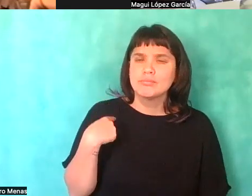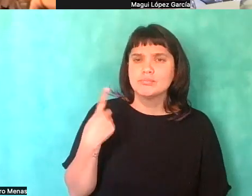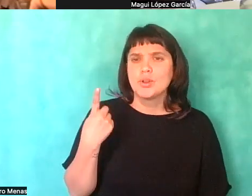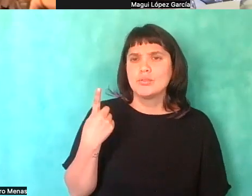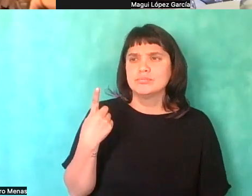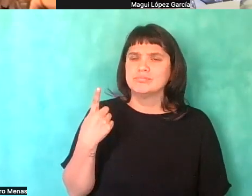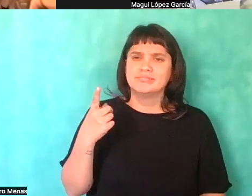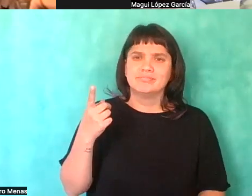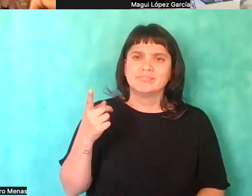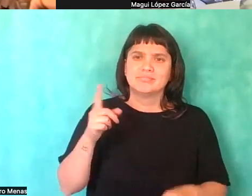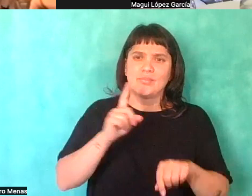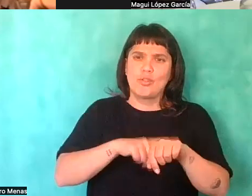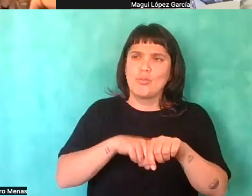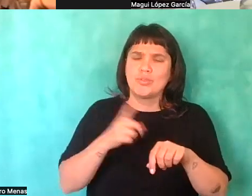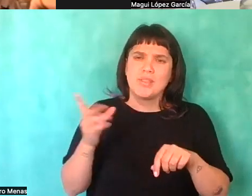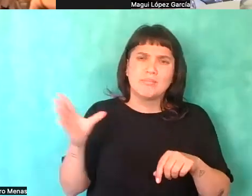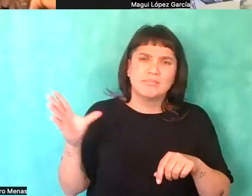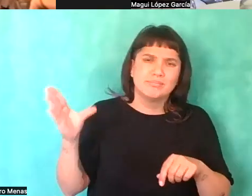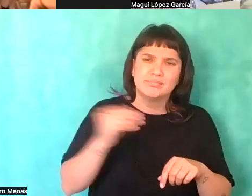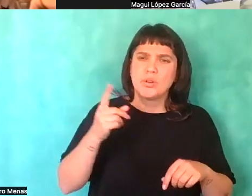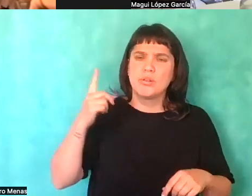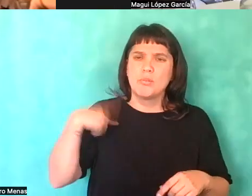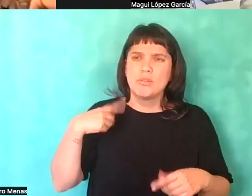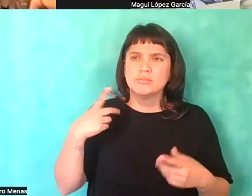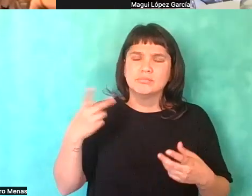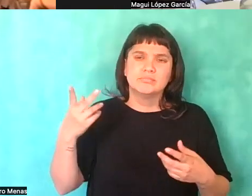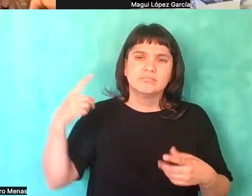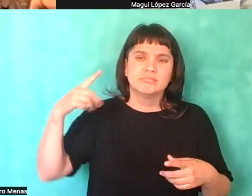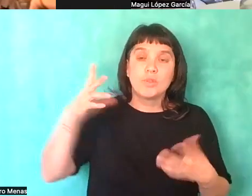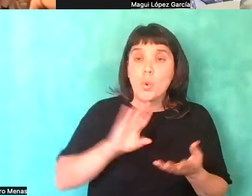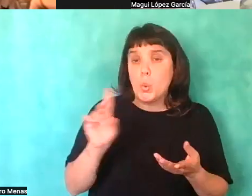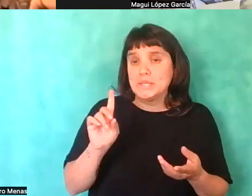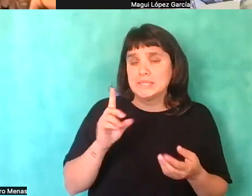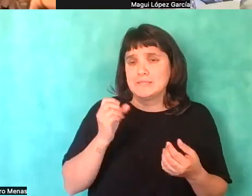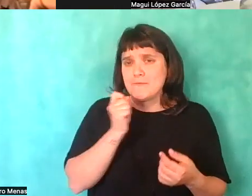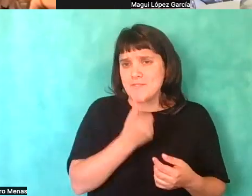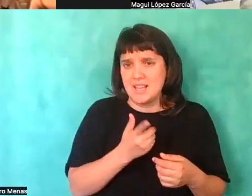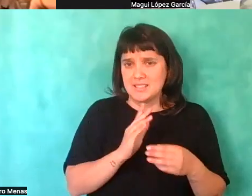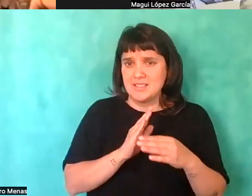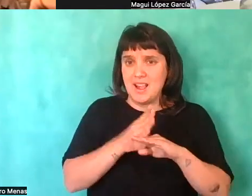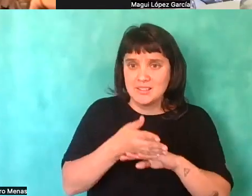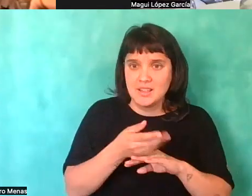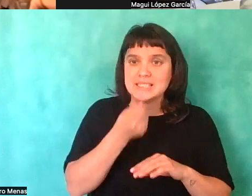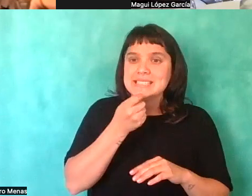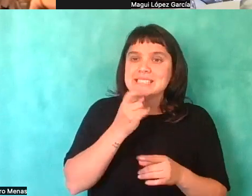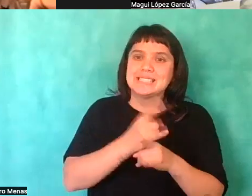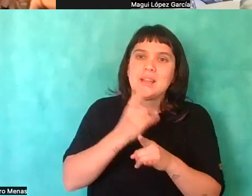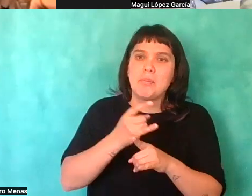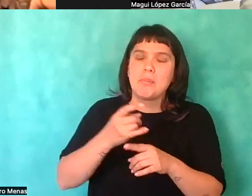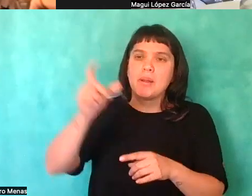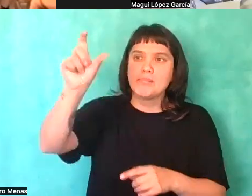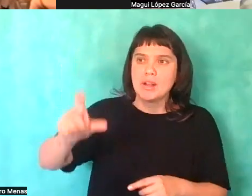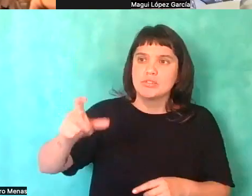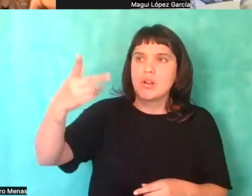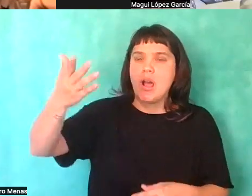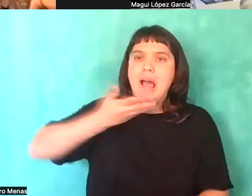alrededor, entonces no es tan complejo acceder al español, porque es simplemente, digo, siempre va a haber alguien que te va a hablar en español, o sea, vas a ir a cualquier lugar y va a haber